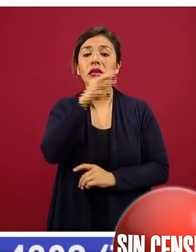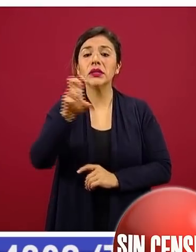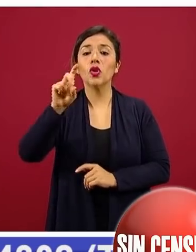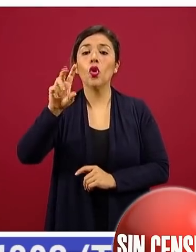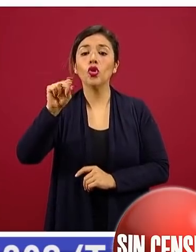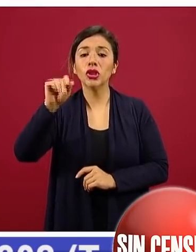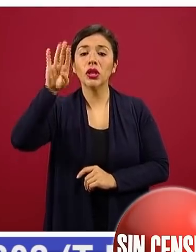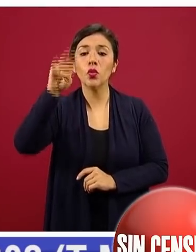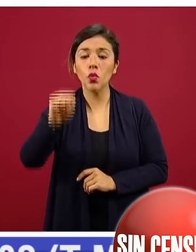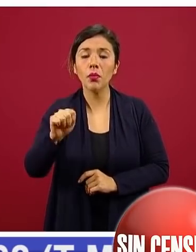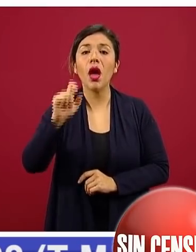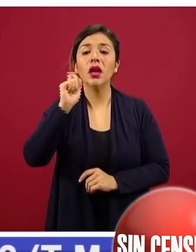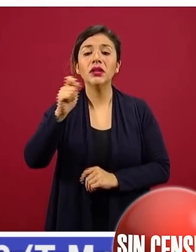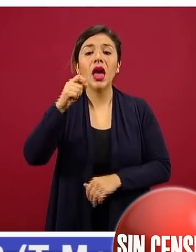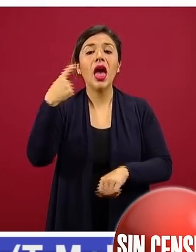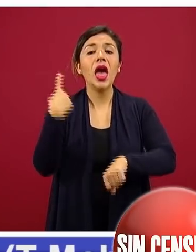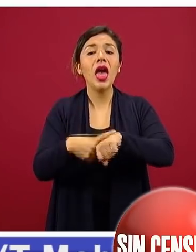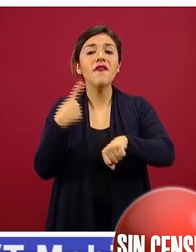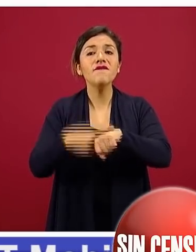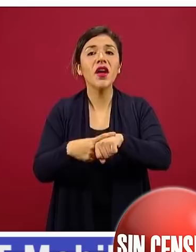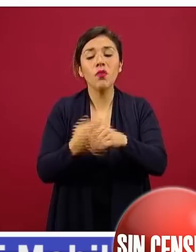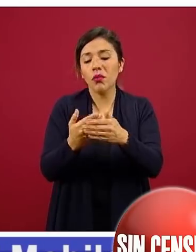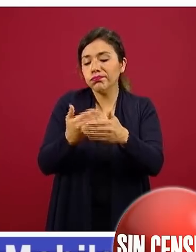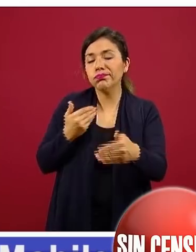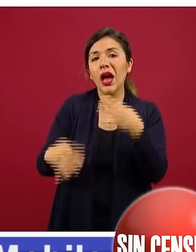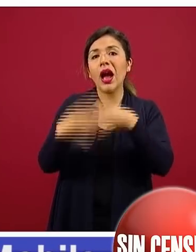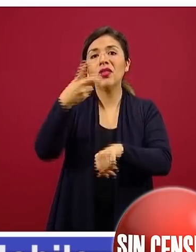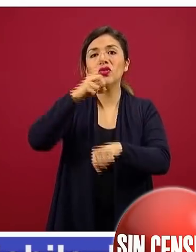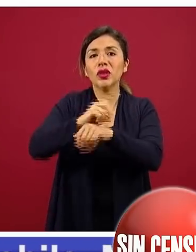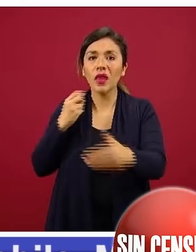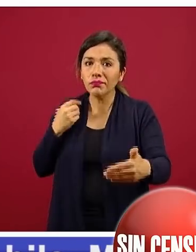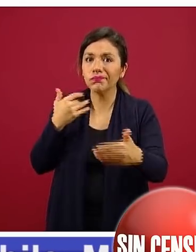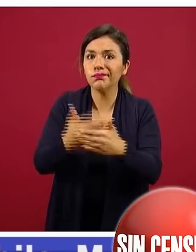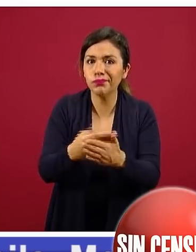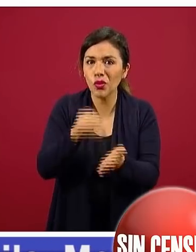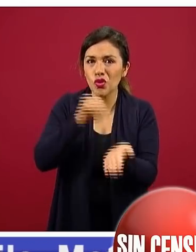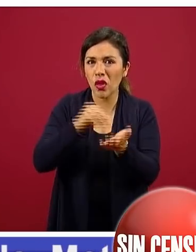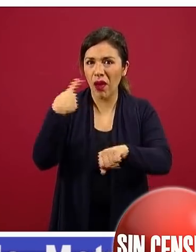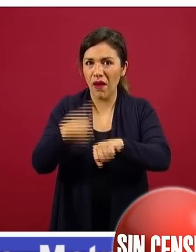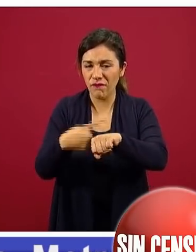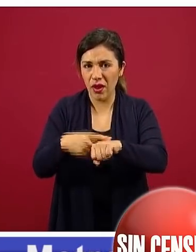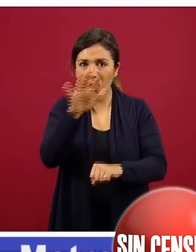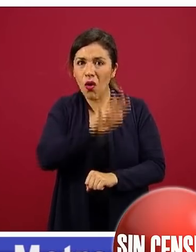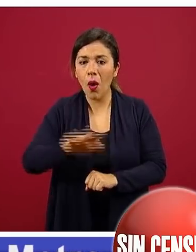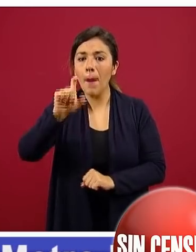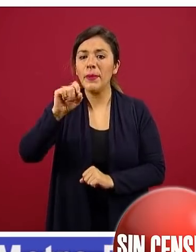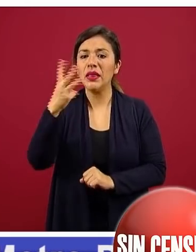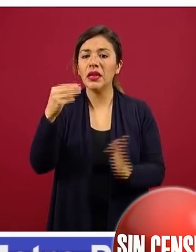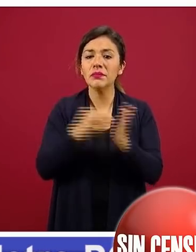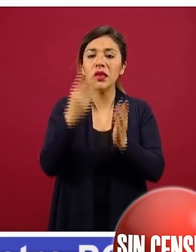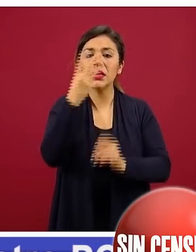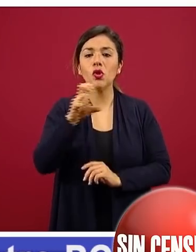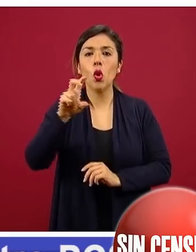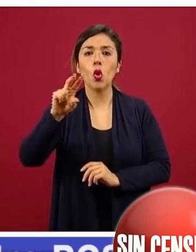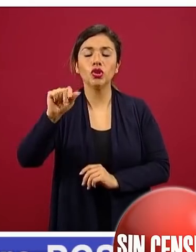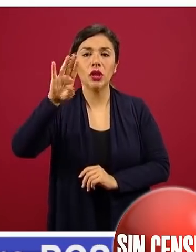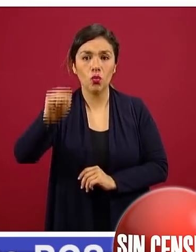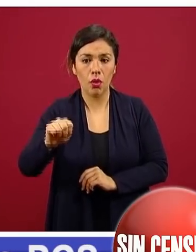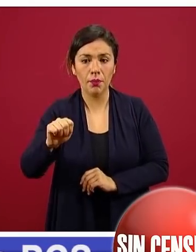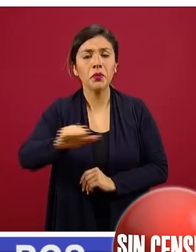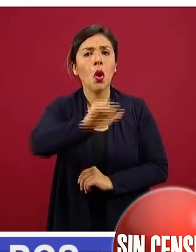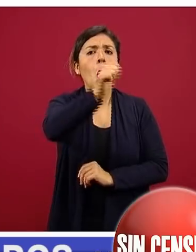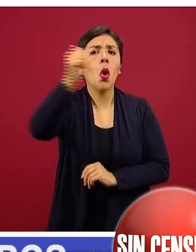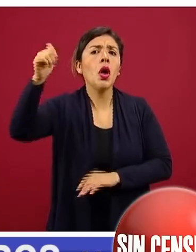23.389 han sido enfermas en los últimos 14 días. Nuevamente son la parte activa de la epidemia y todas las